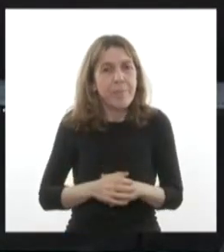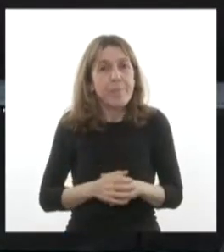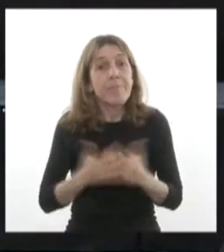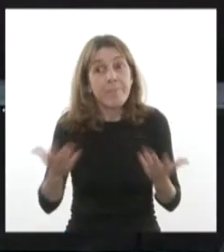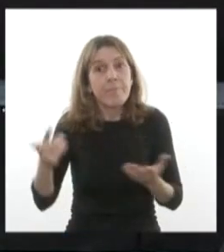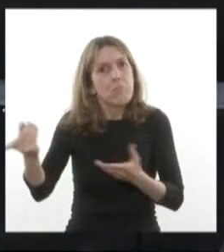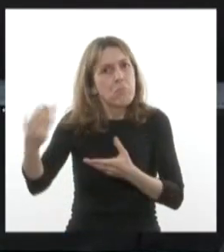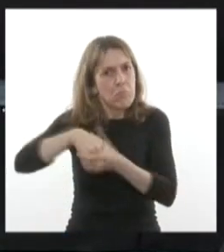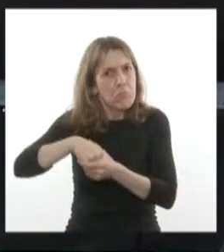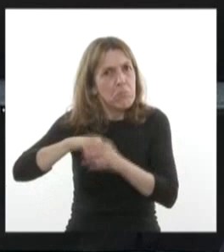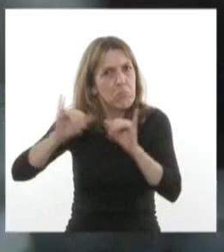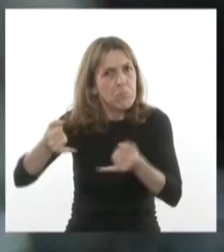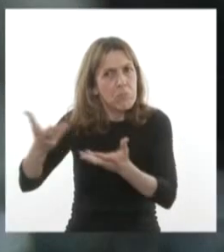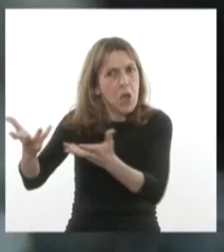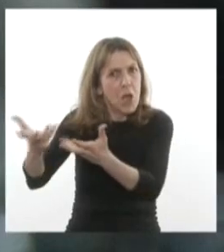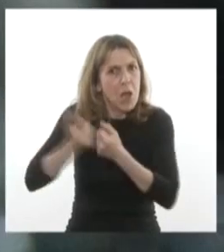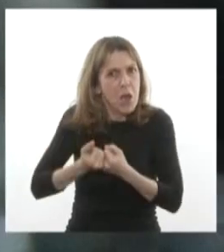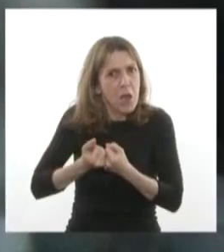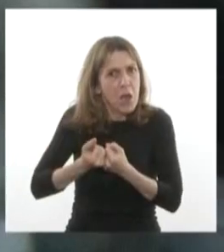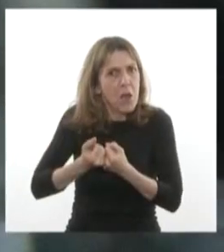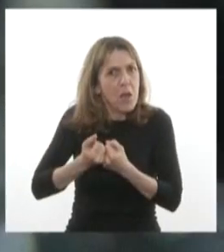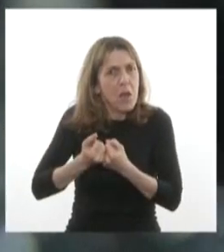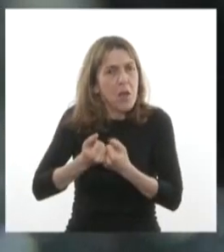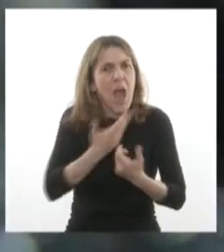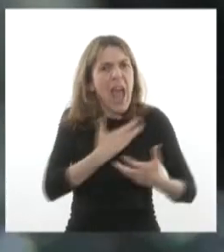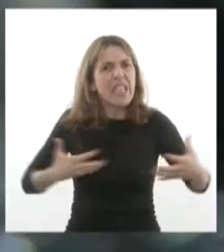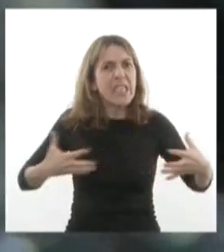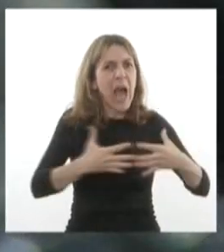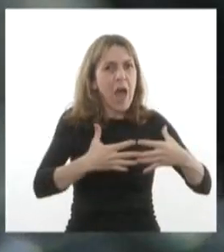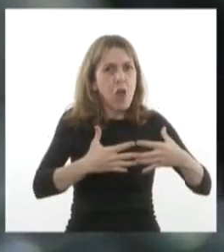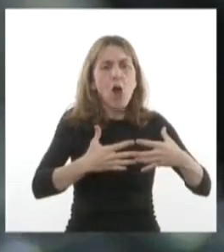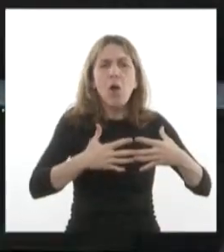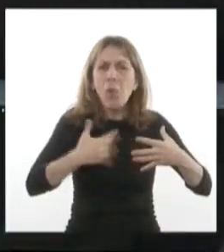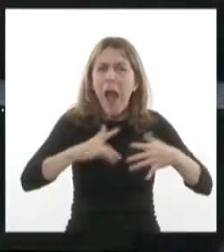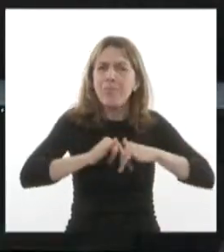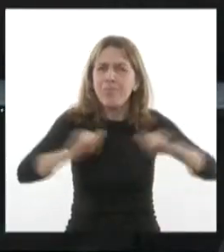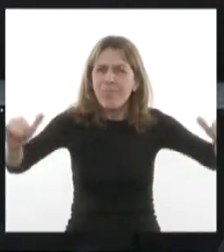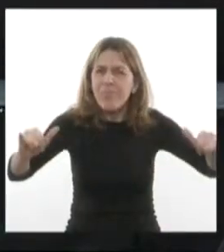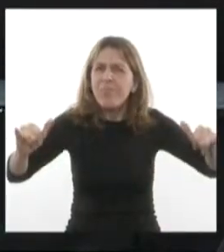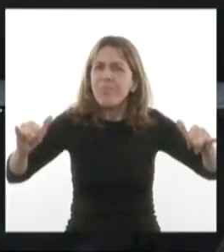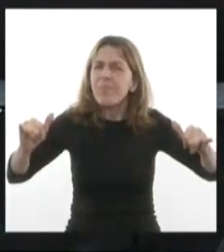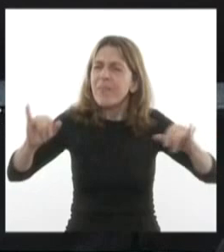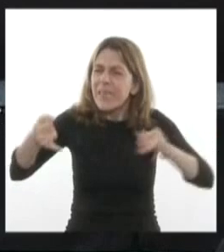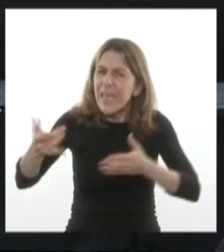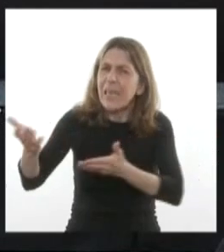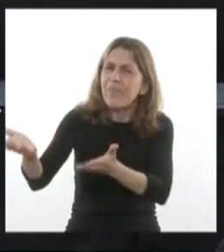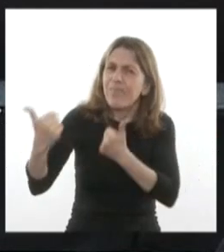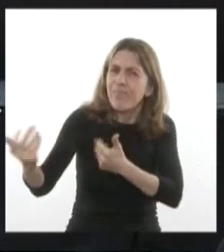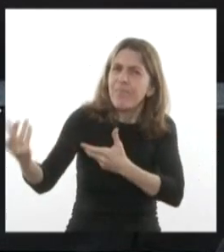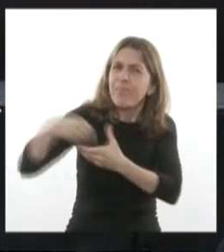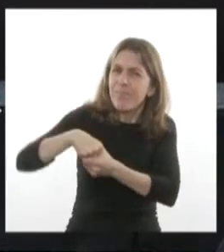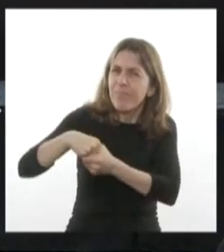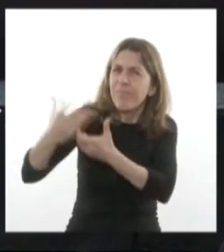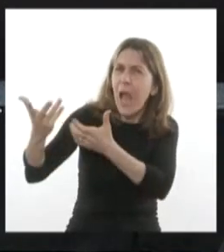y que participen, que se sumen. Desde el Estado vamos a impulsar y vamos a promover que lo hagan,